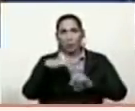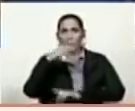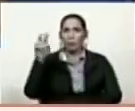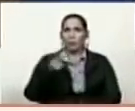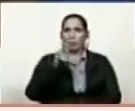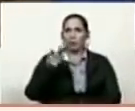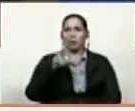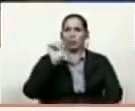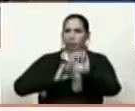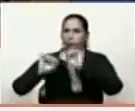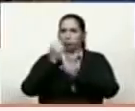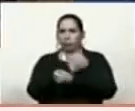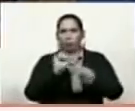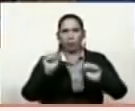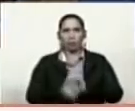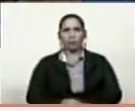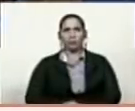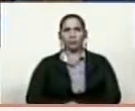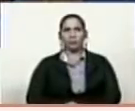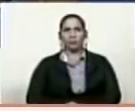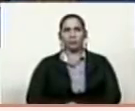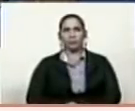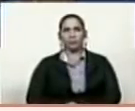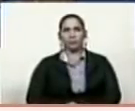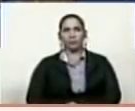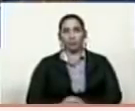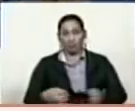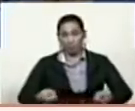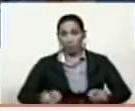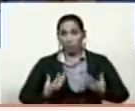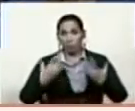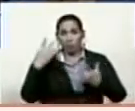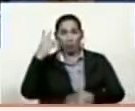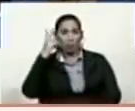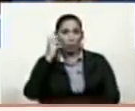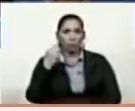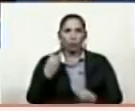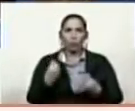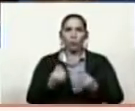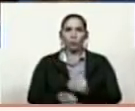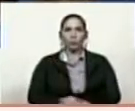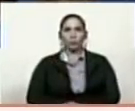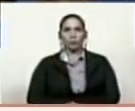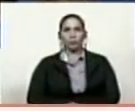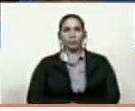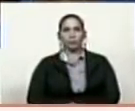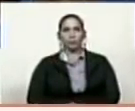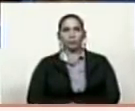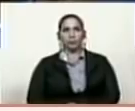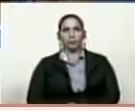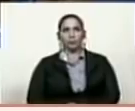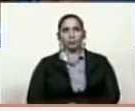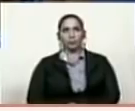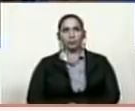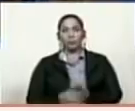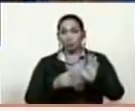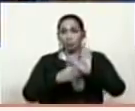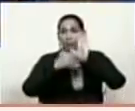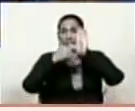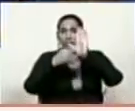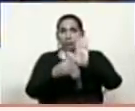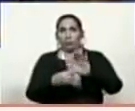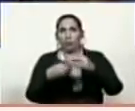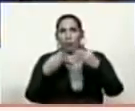su soberanía. Sí, fue muy emotivo escucharlos, que nos mostraran sus heridas todavía, que nos mostraran su convicción,